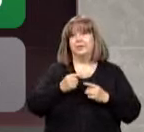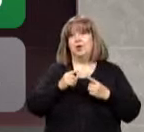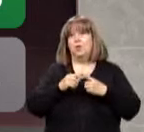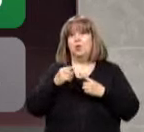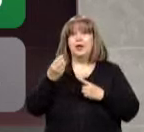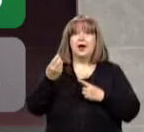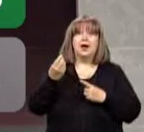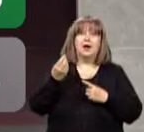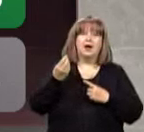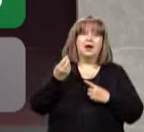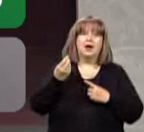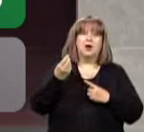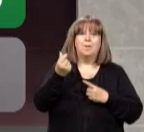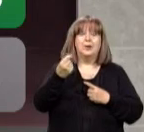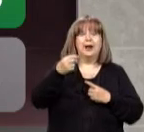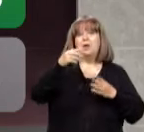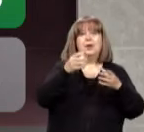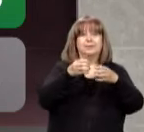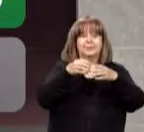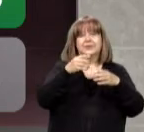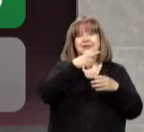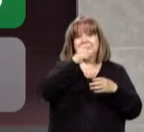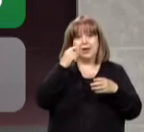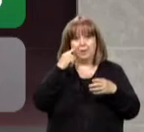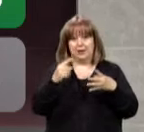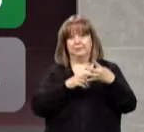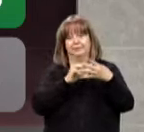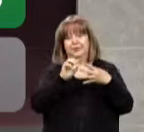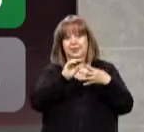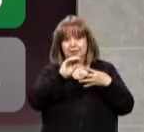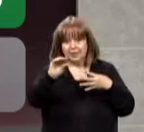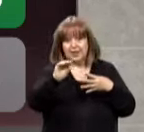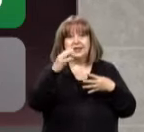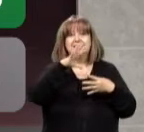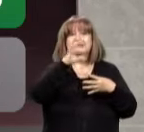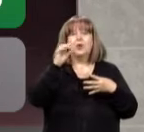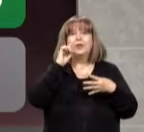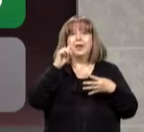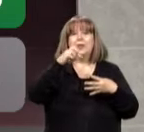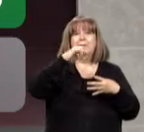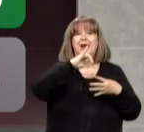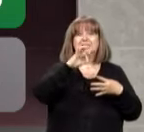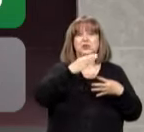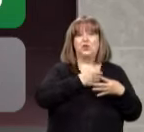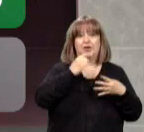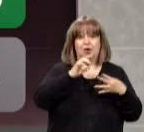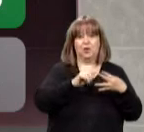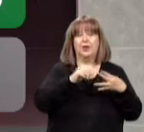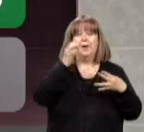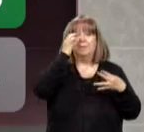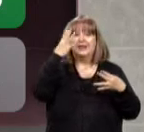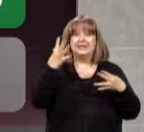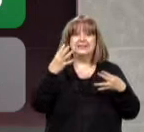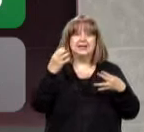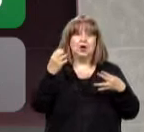voy a hacer una parte de plazo fijo si tenía 100 mil pesos por ejemplo Bueno hoy sigo hago 50.000 en plazo fijo y compro